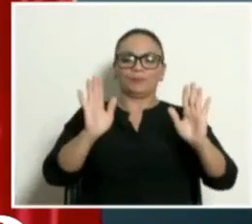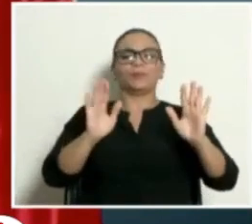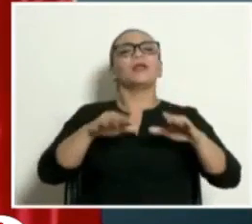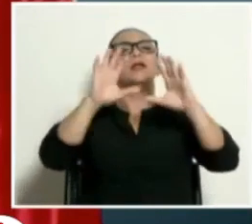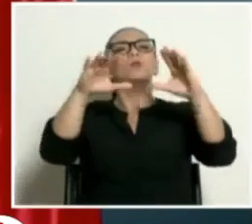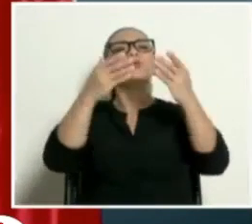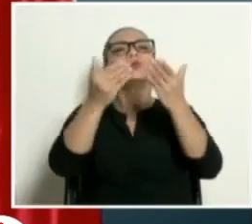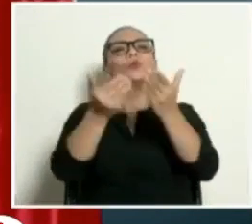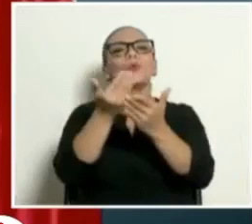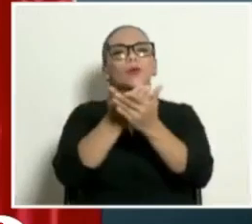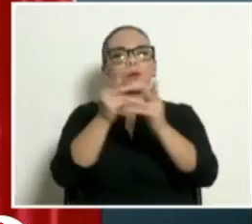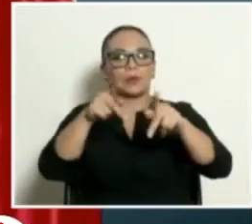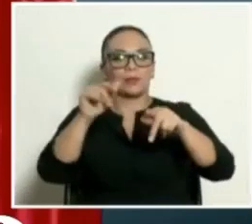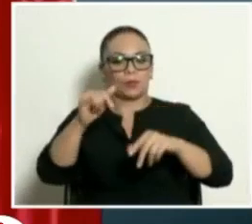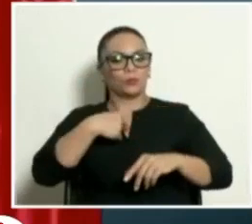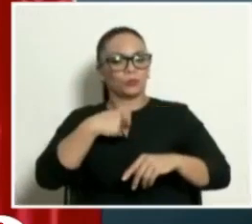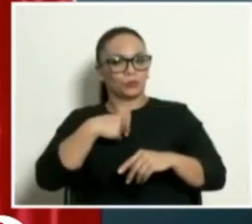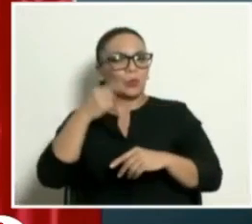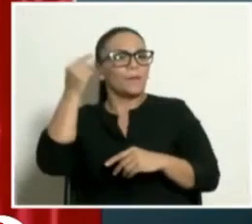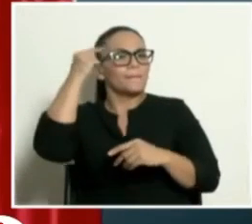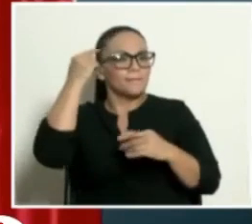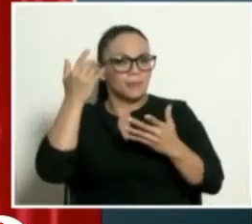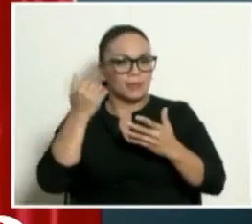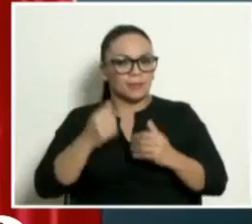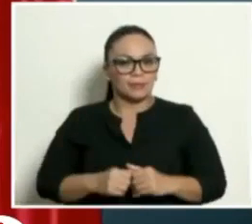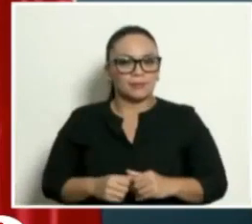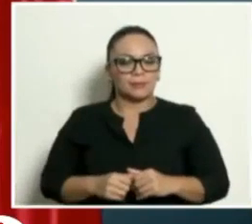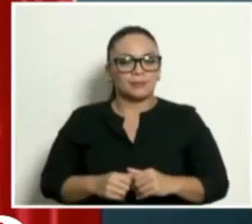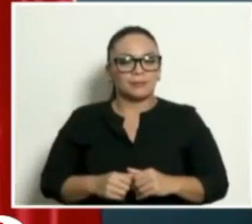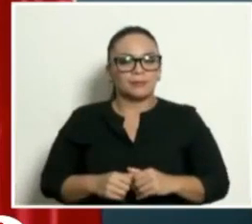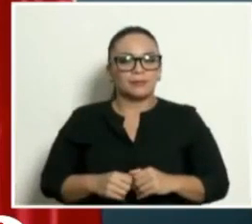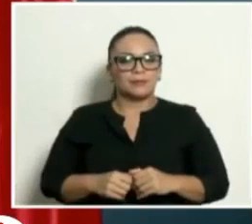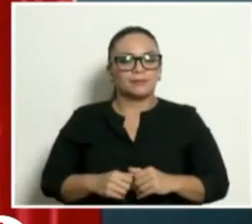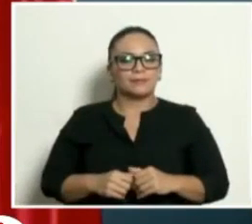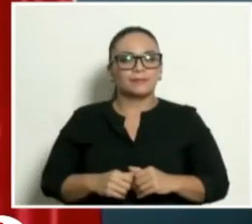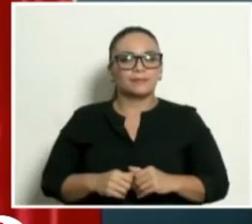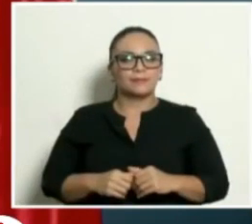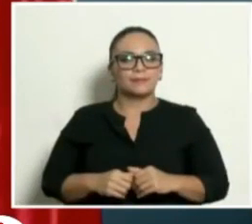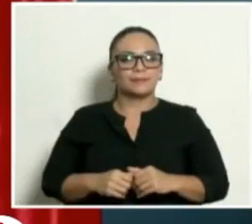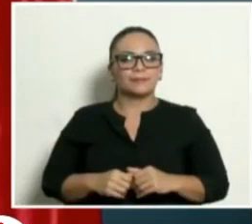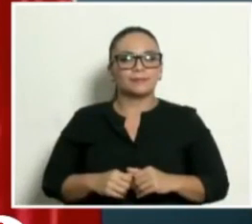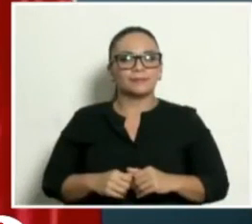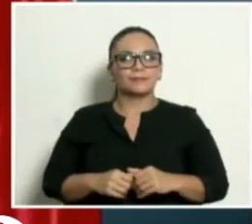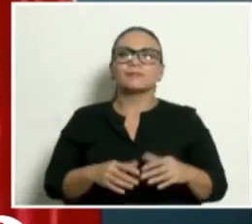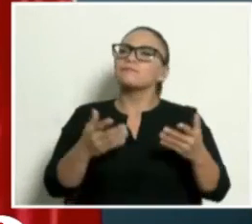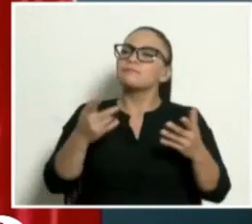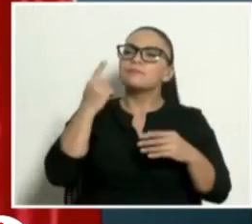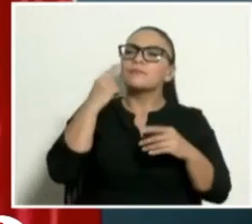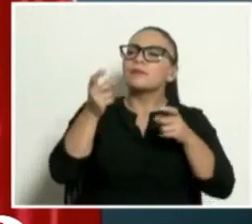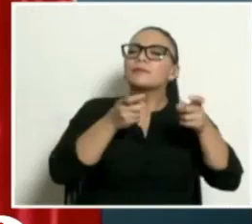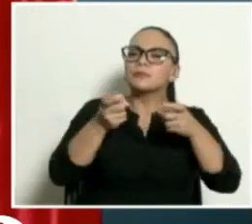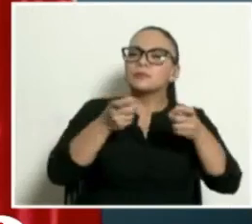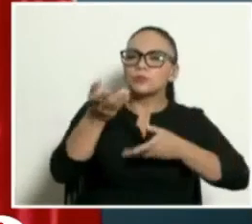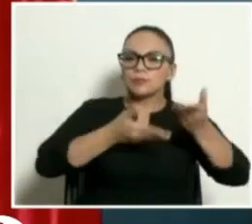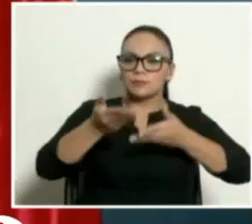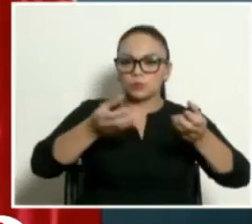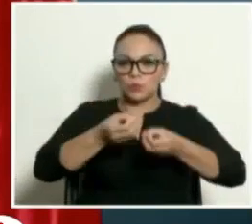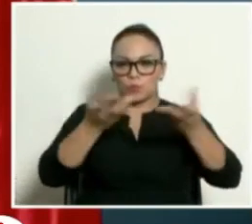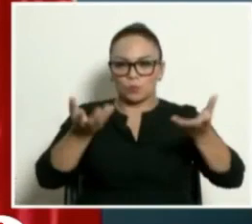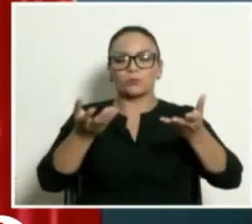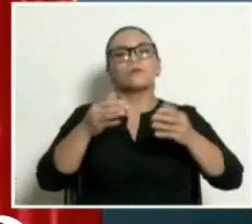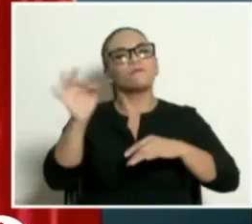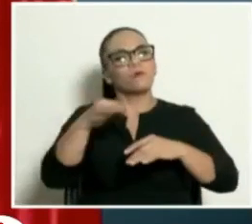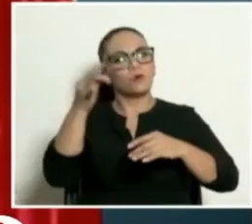como yo, que lo que piensa es que la administración de los servicios públicos de una